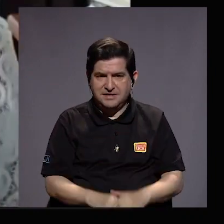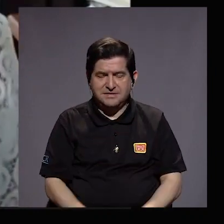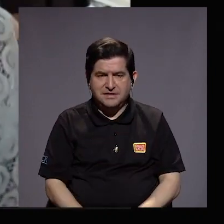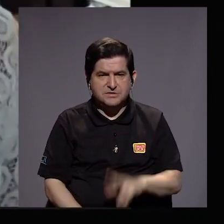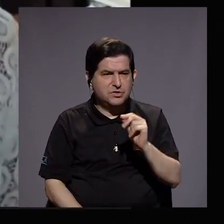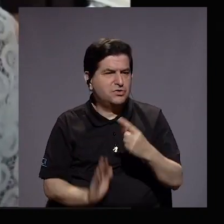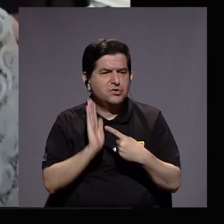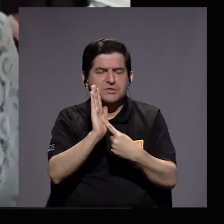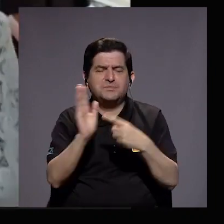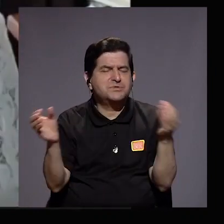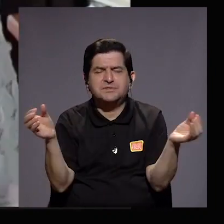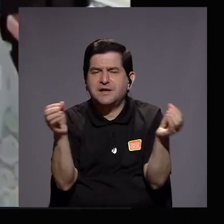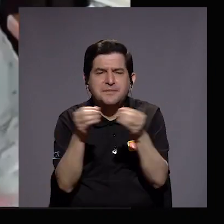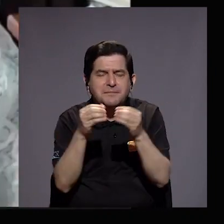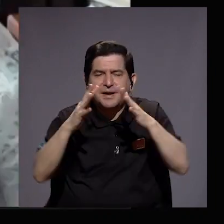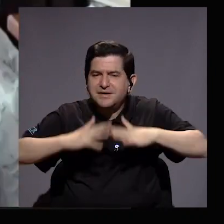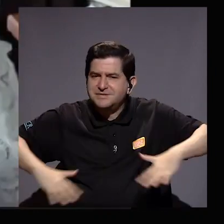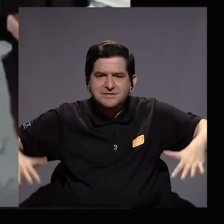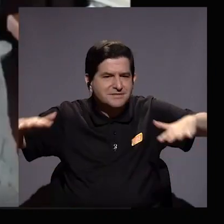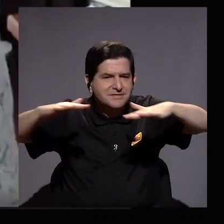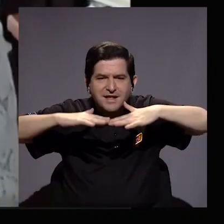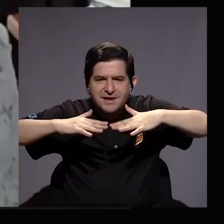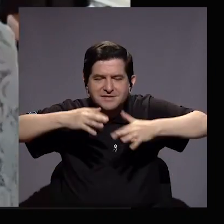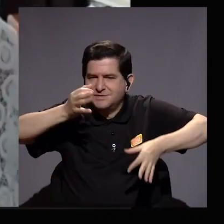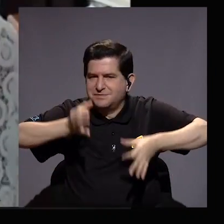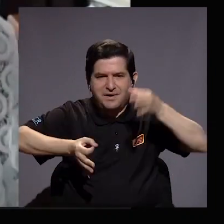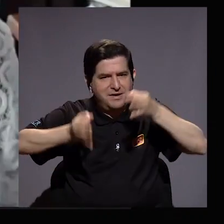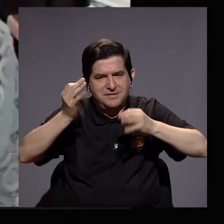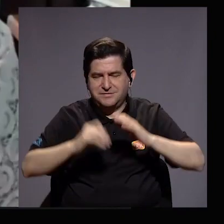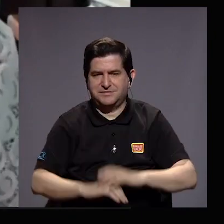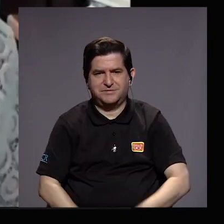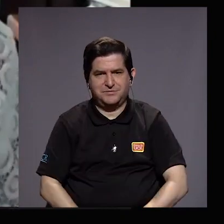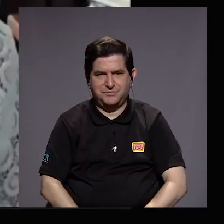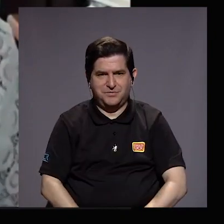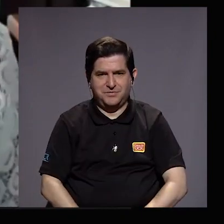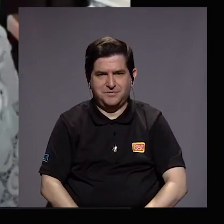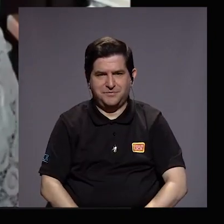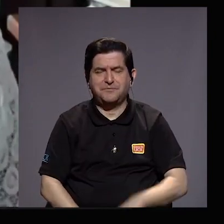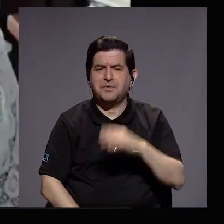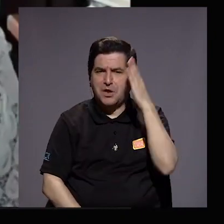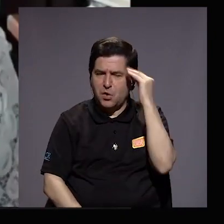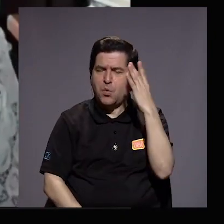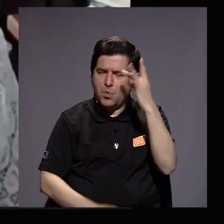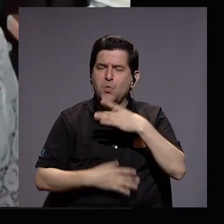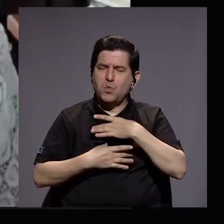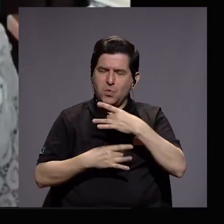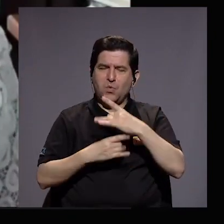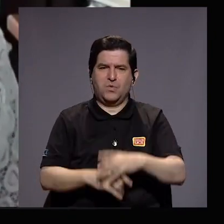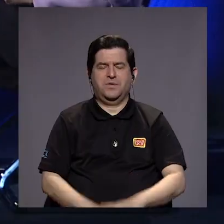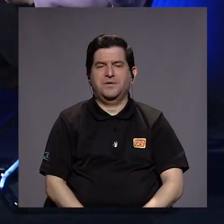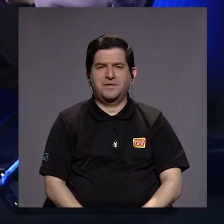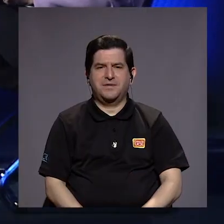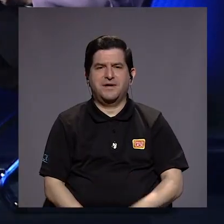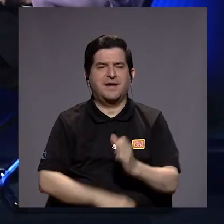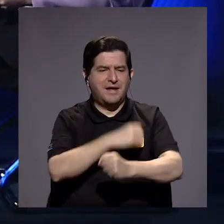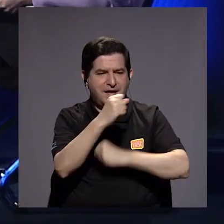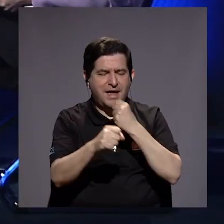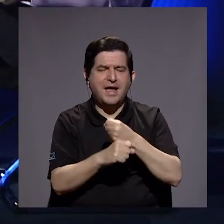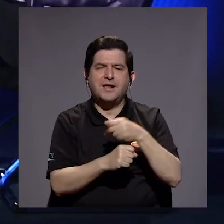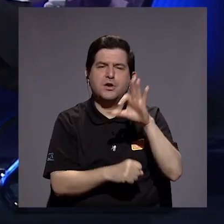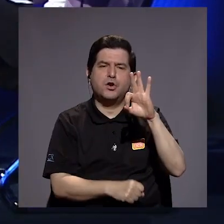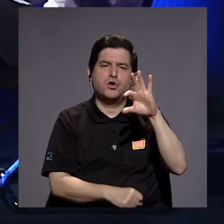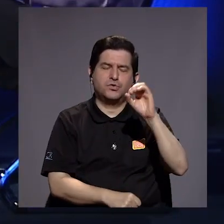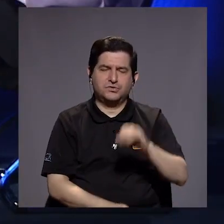no trascendían más allá del ámbito judicial. Fue una experiencia interesante. En los